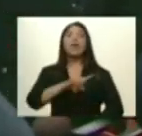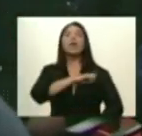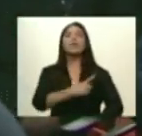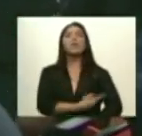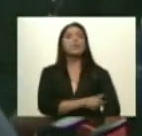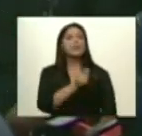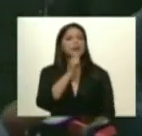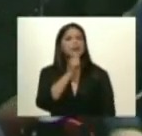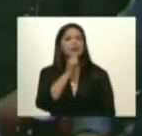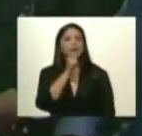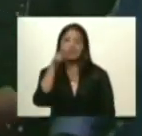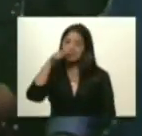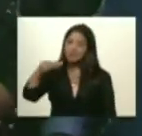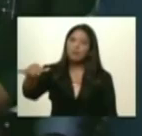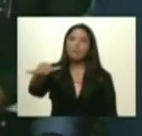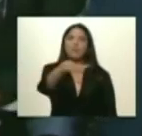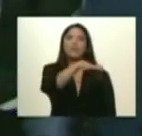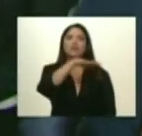del pueblo,